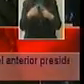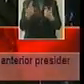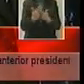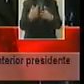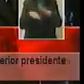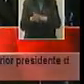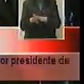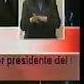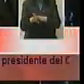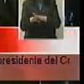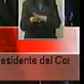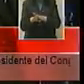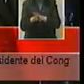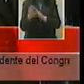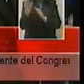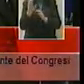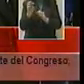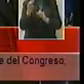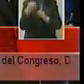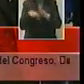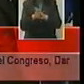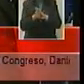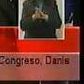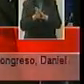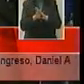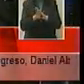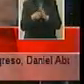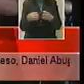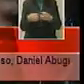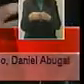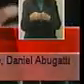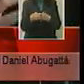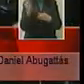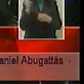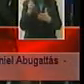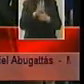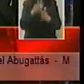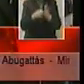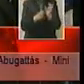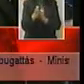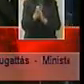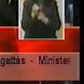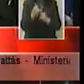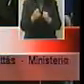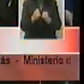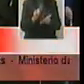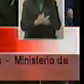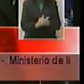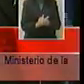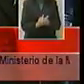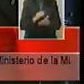al interior del magisterio y que hayan conformado todo en equipo con la finalidad